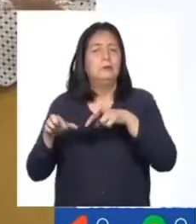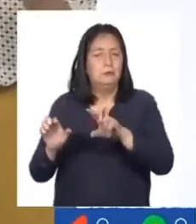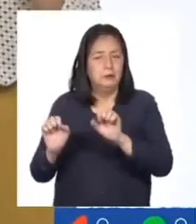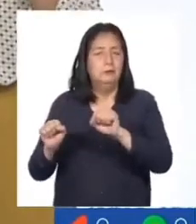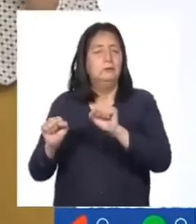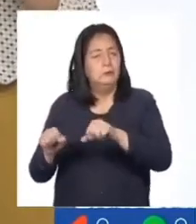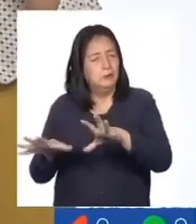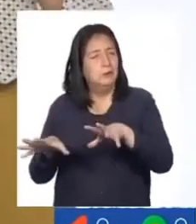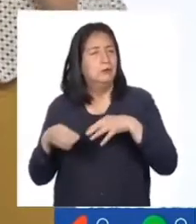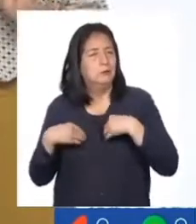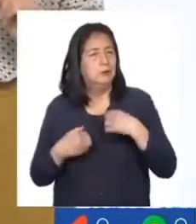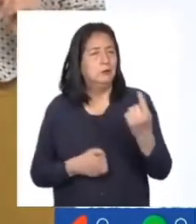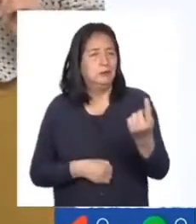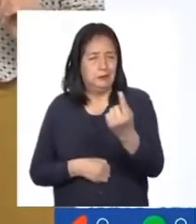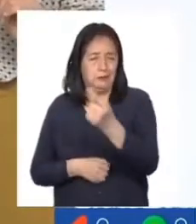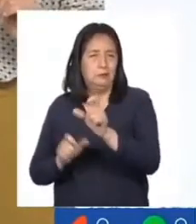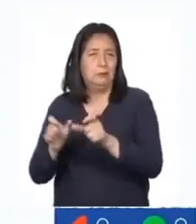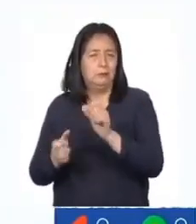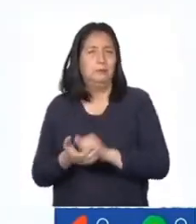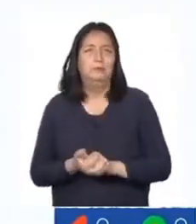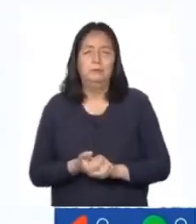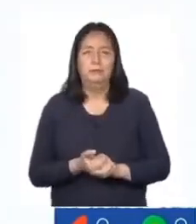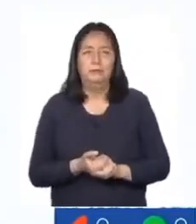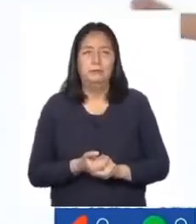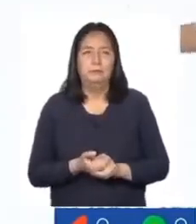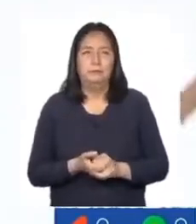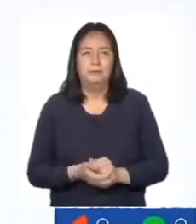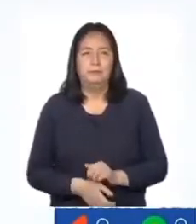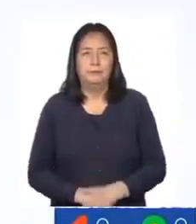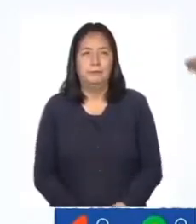y aceptación de cada persona.